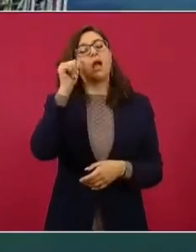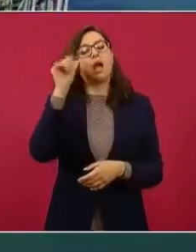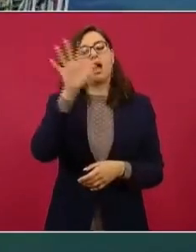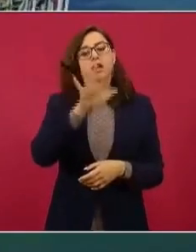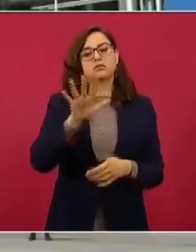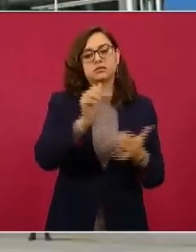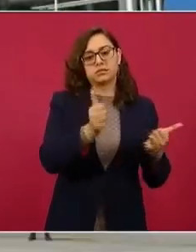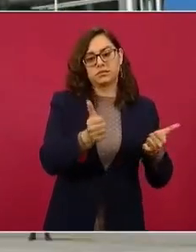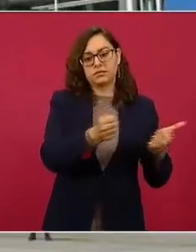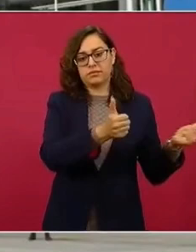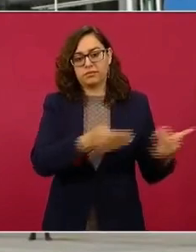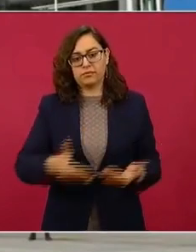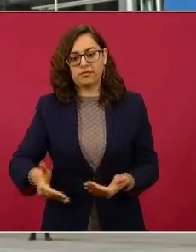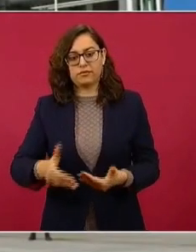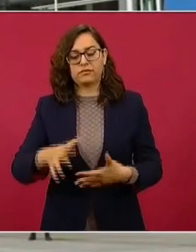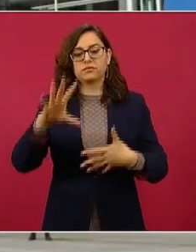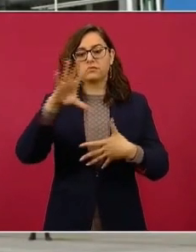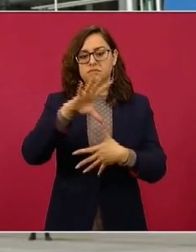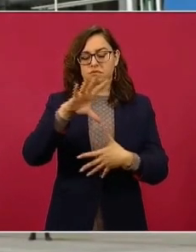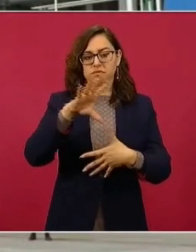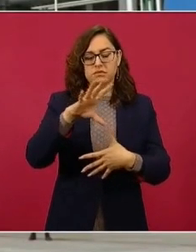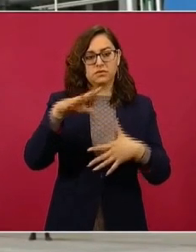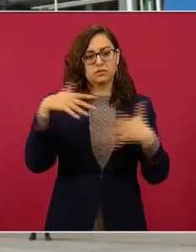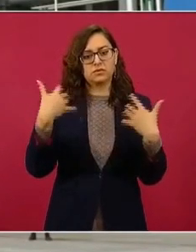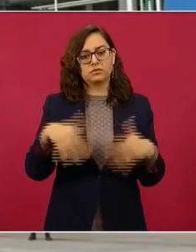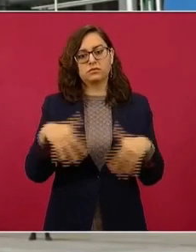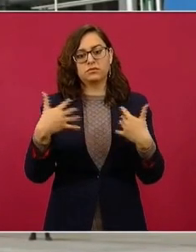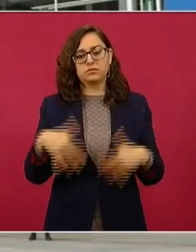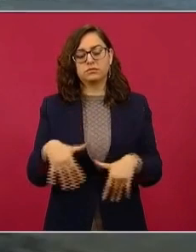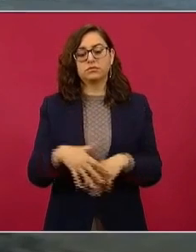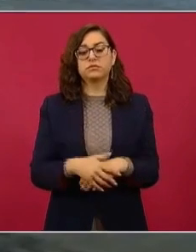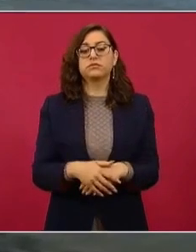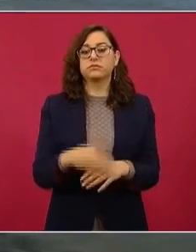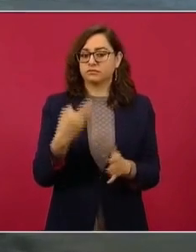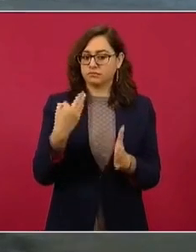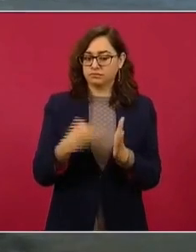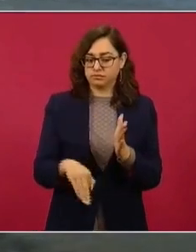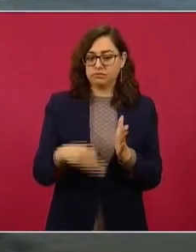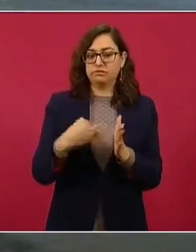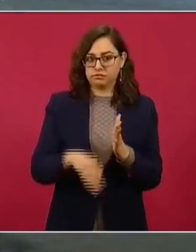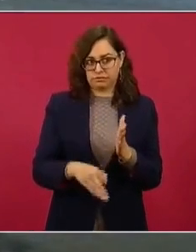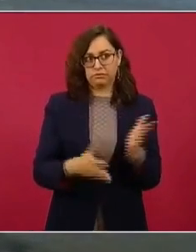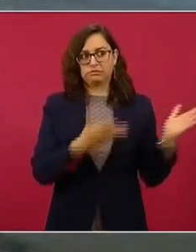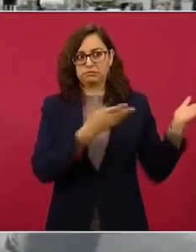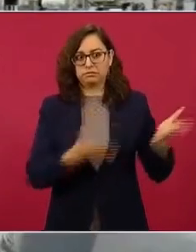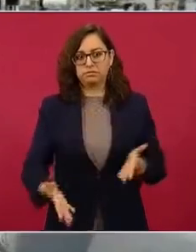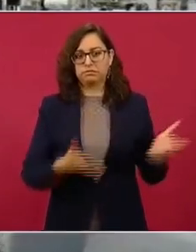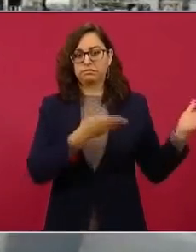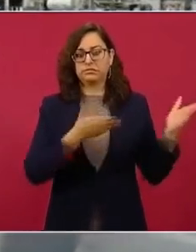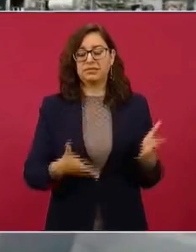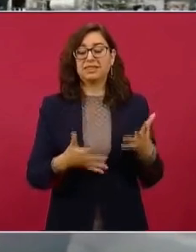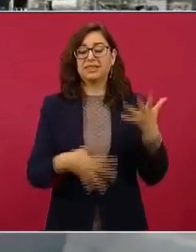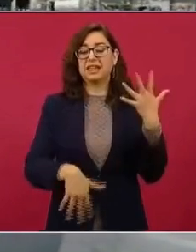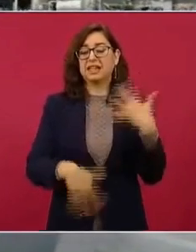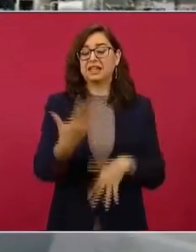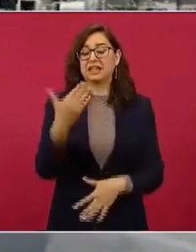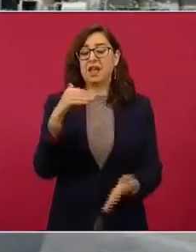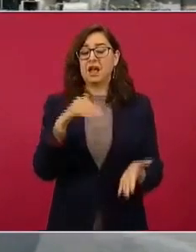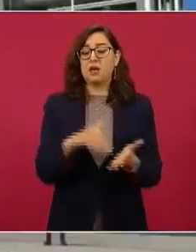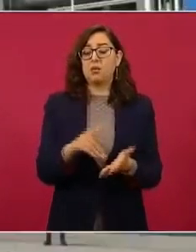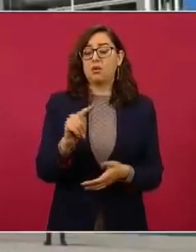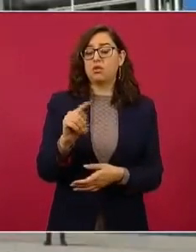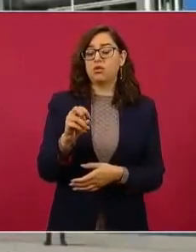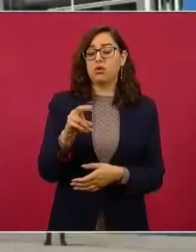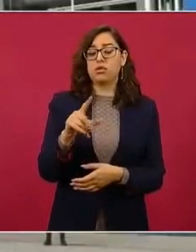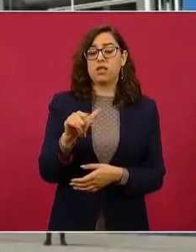América. Vamos a seguir recibiendo, son 15.000 toneladas de equipos que vamos a descargar este fin